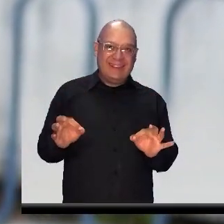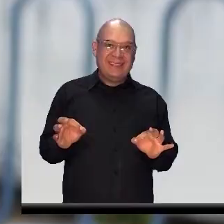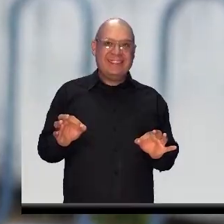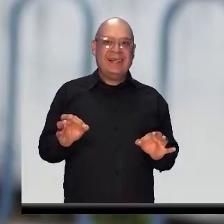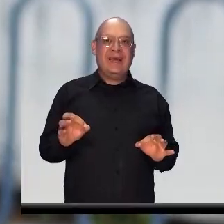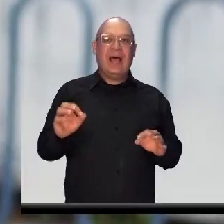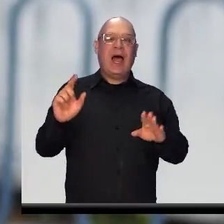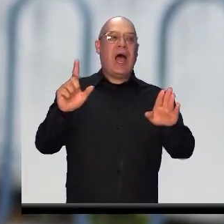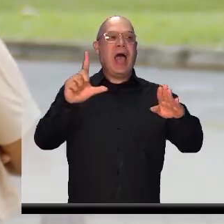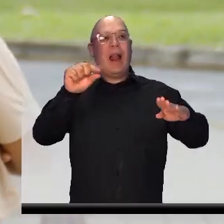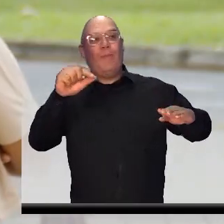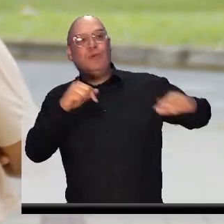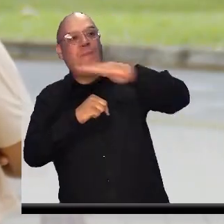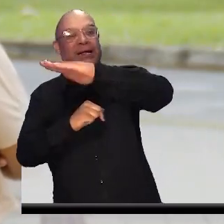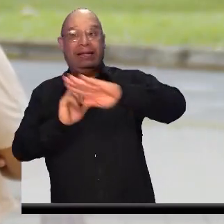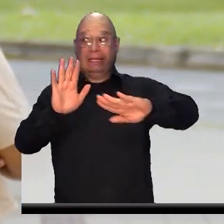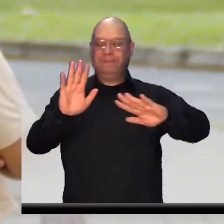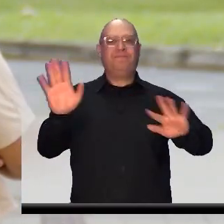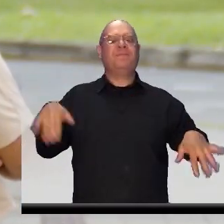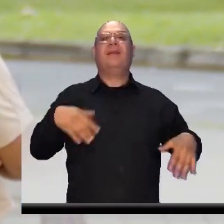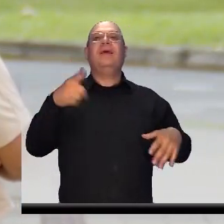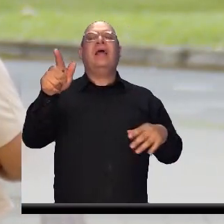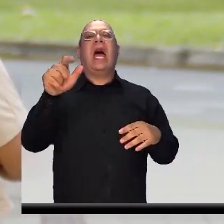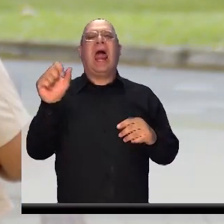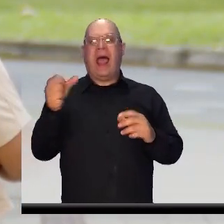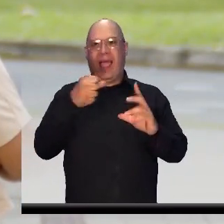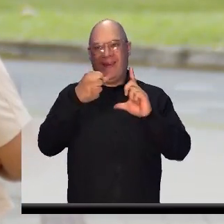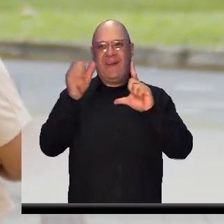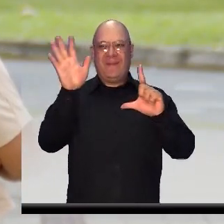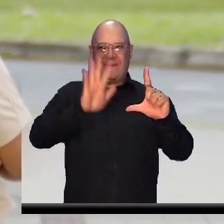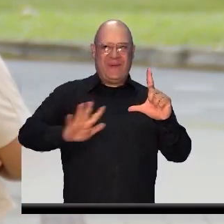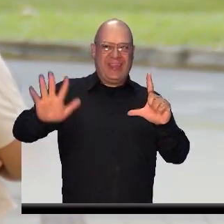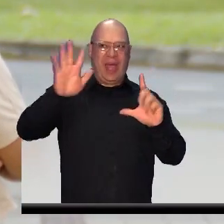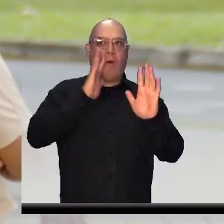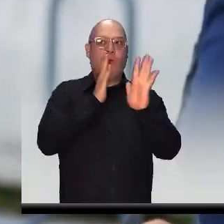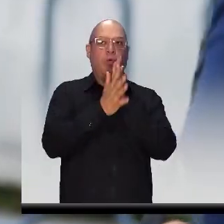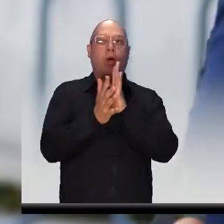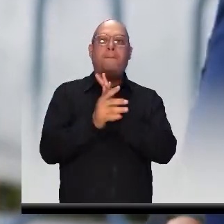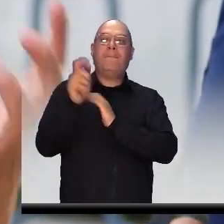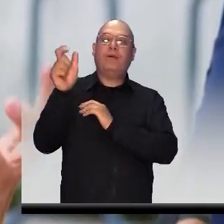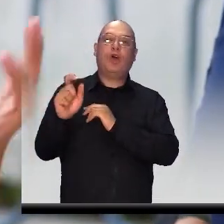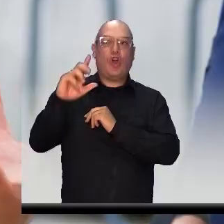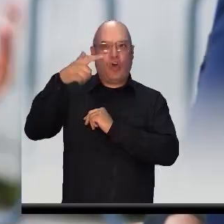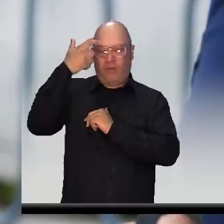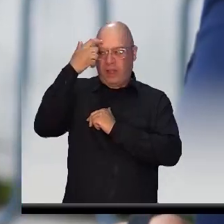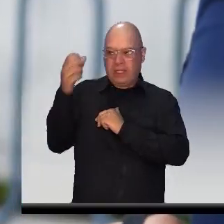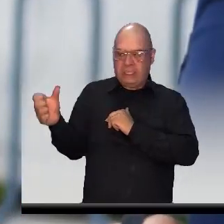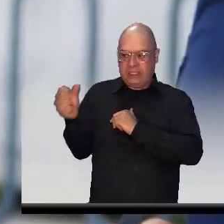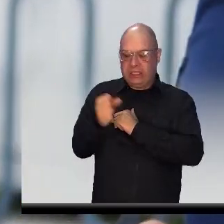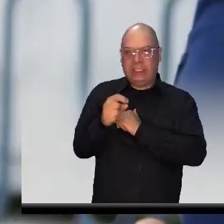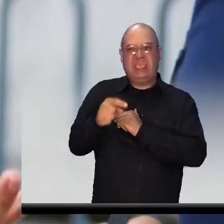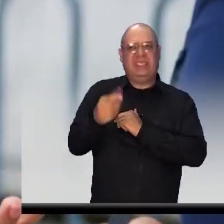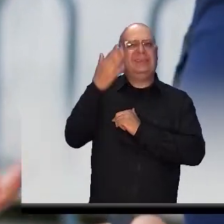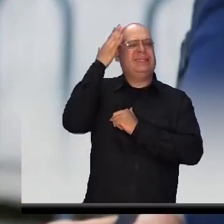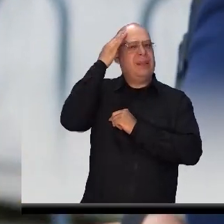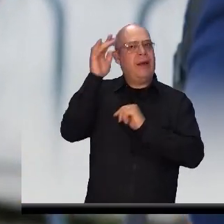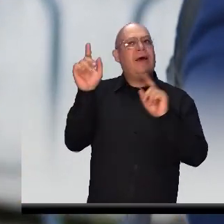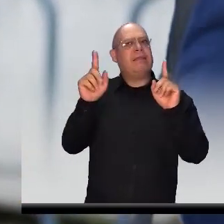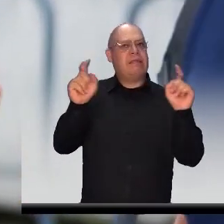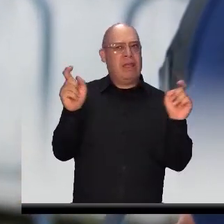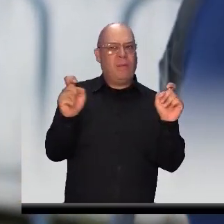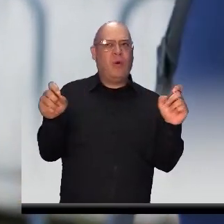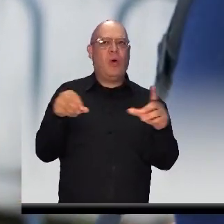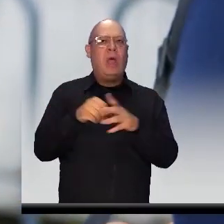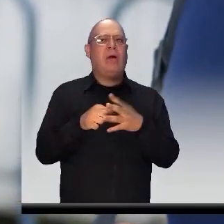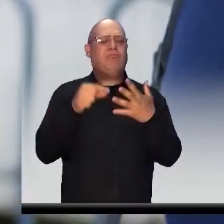pasar el bus. En ese podcast, tú voy a tener un invitado de la gobernación que es especialista en el tema y vamos a hablar de